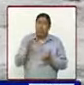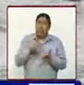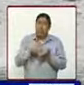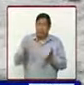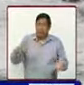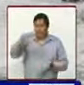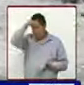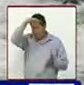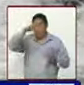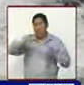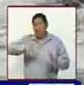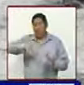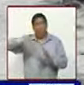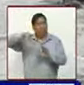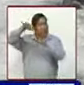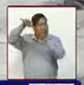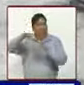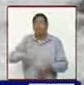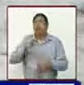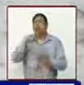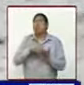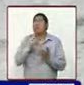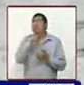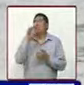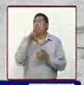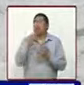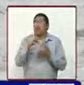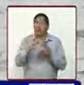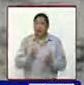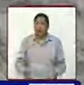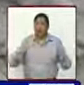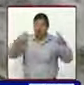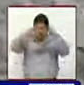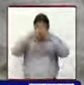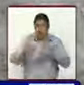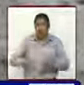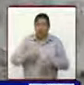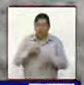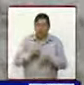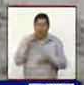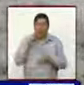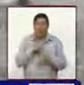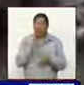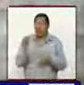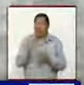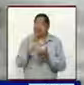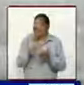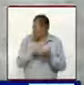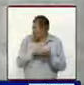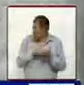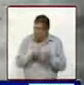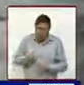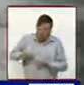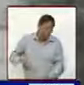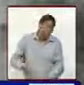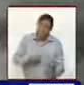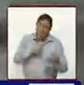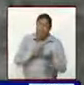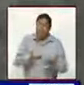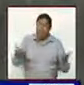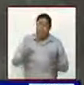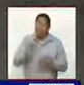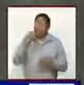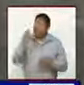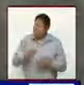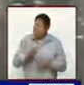para la construcción de muros de protección, 3.300 bolsas de cemento y más de un millar de herramientas menores. También se instruyó